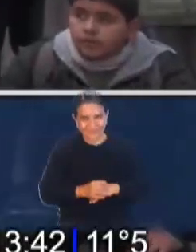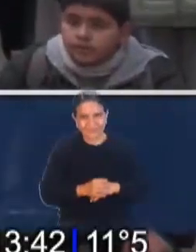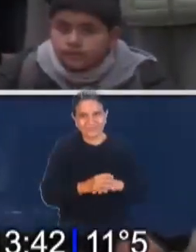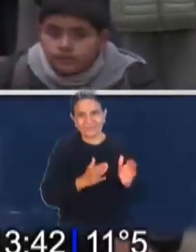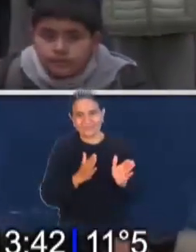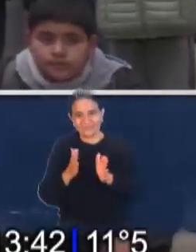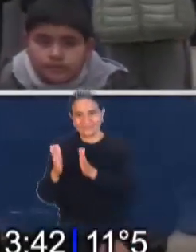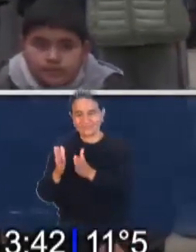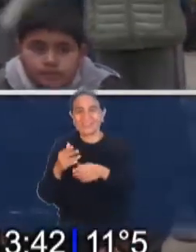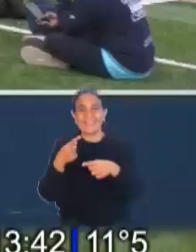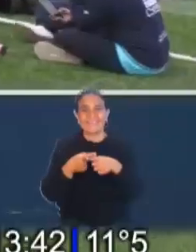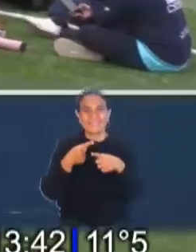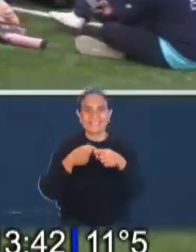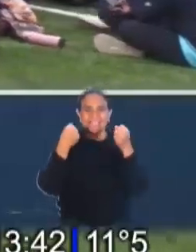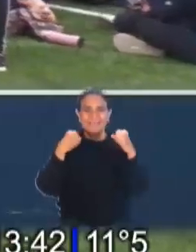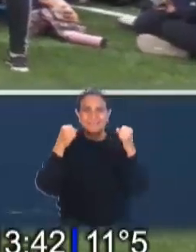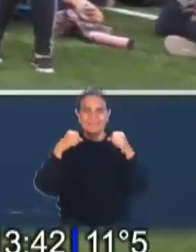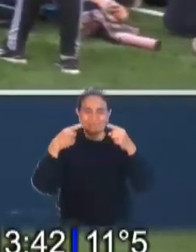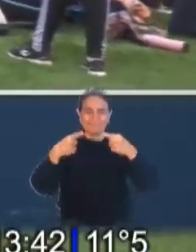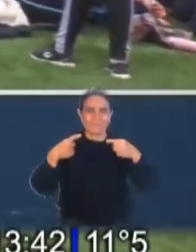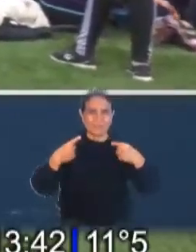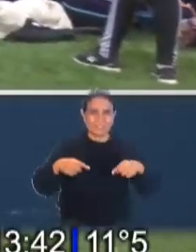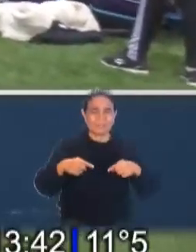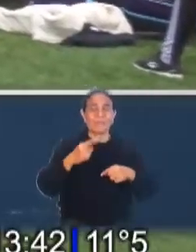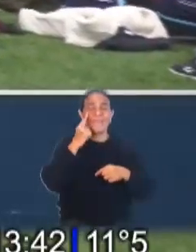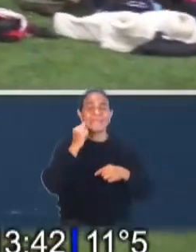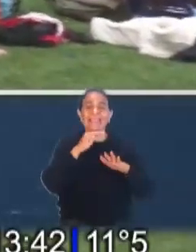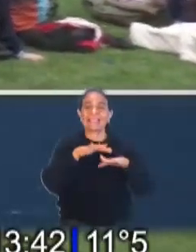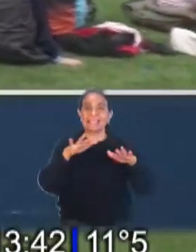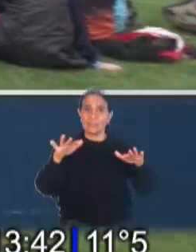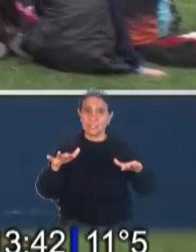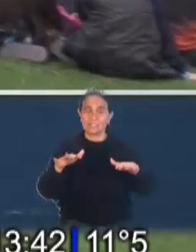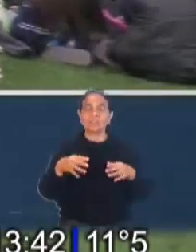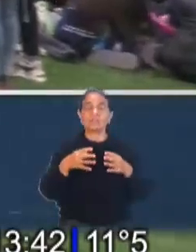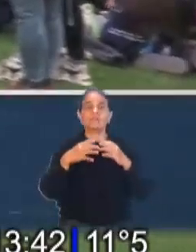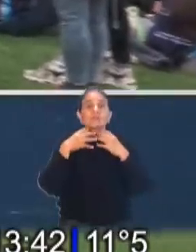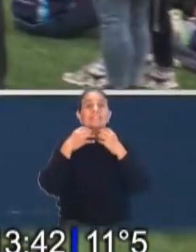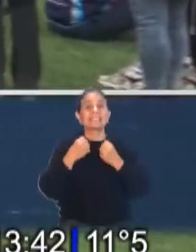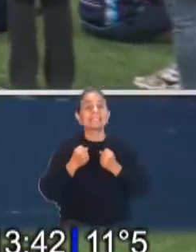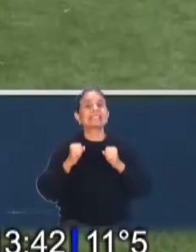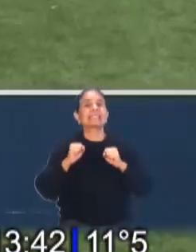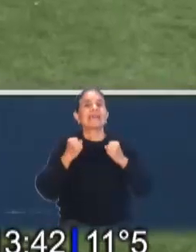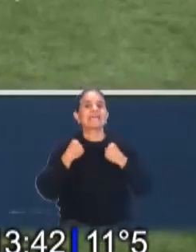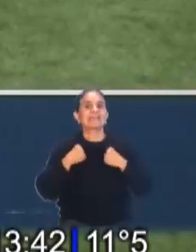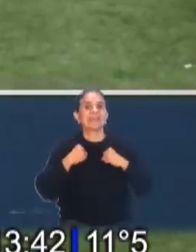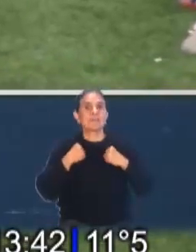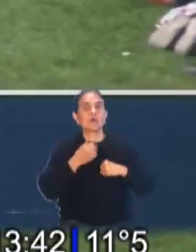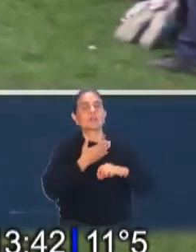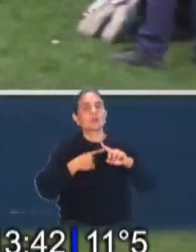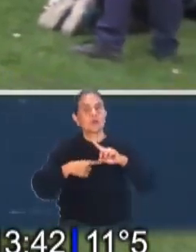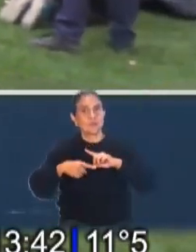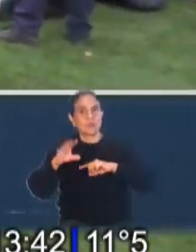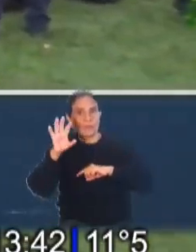Festejo deportivo. En la previa del Día de las Infancias, la Secretaría de Deportes del Gobierno